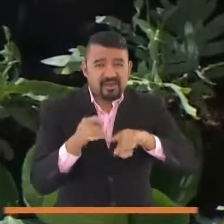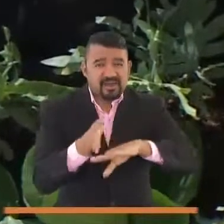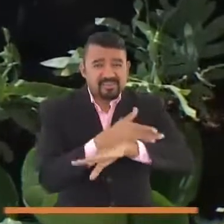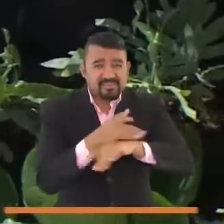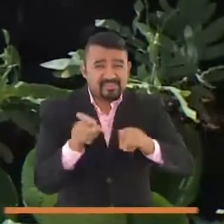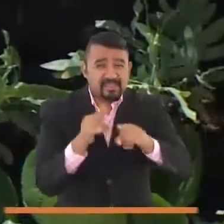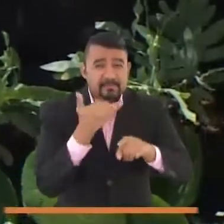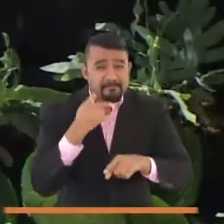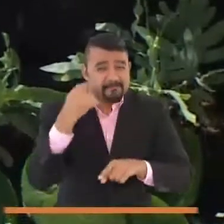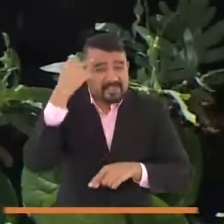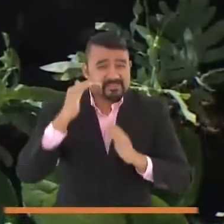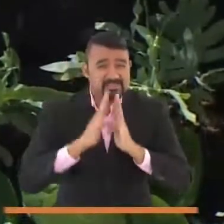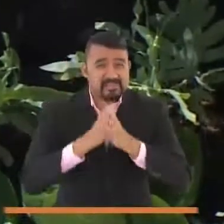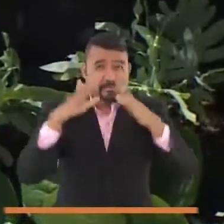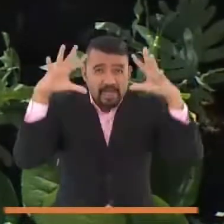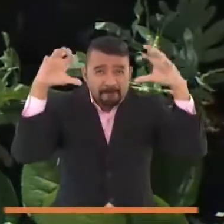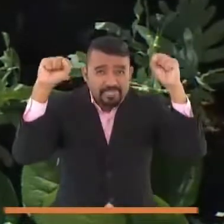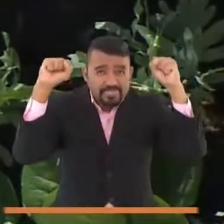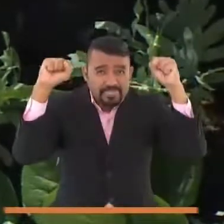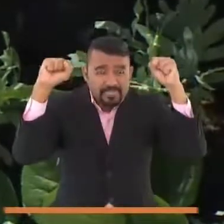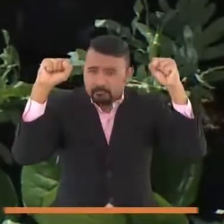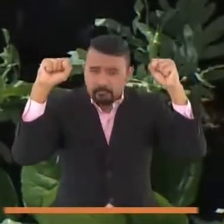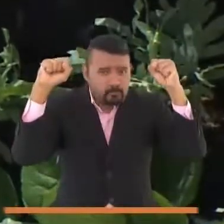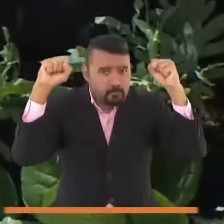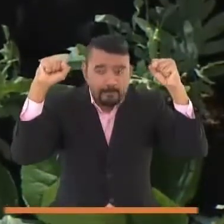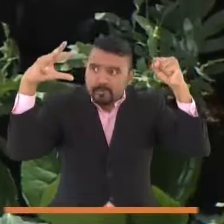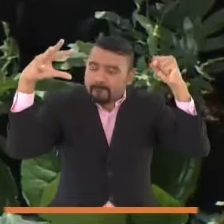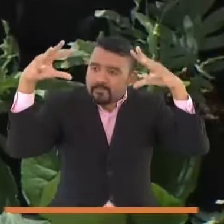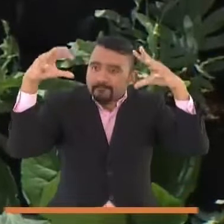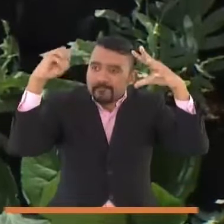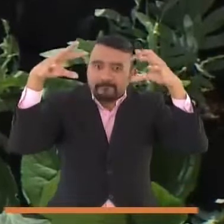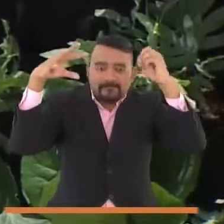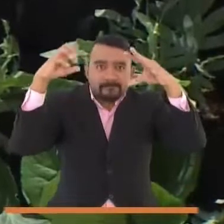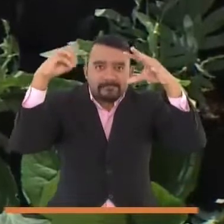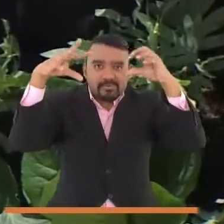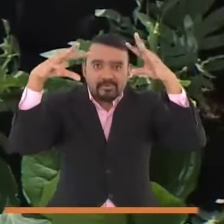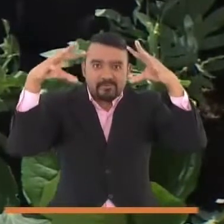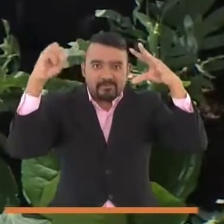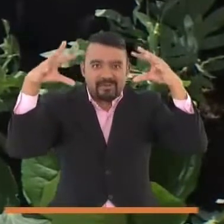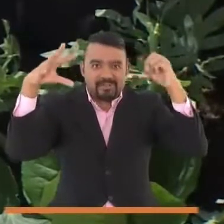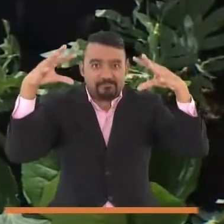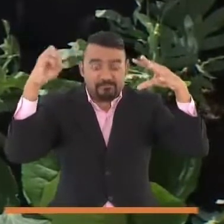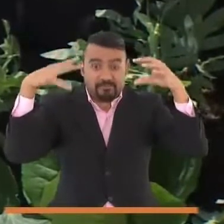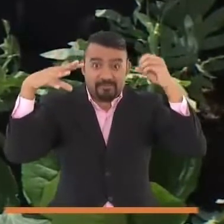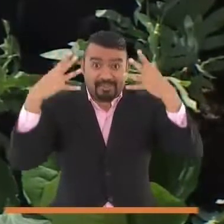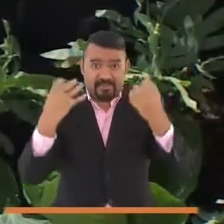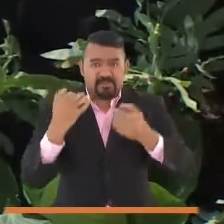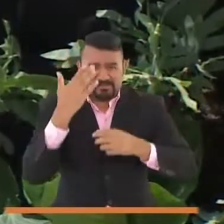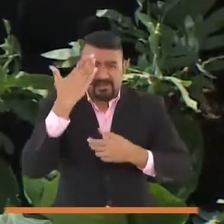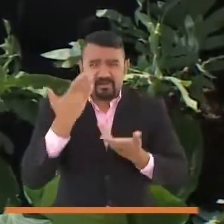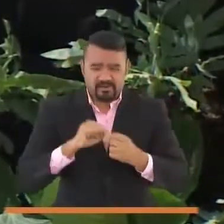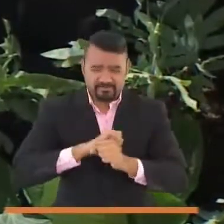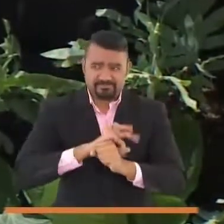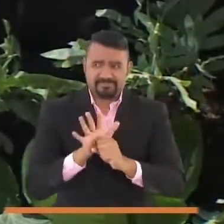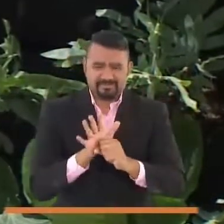Navidad apagada. No queremos un Envigado sin iluminación de Navidad. Es muy triste todo lo que hemos pasado este año,